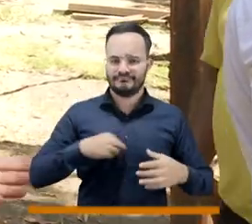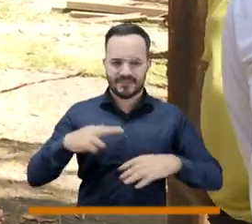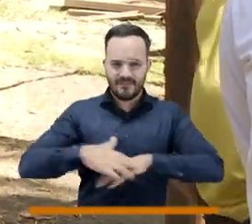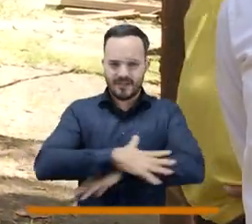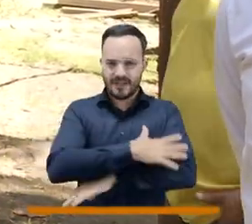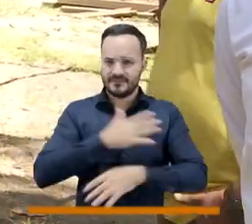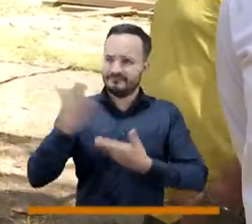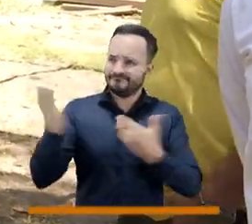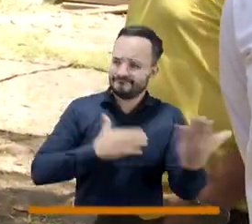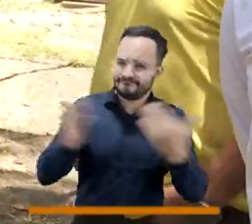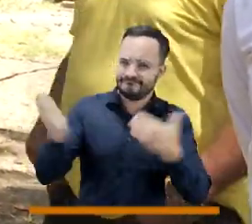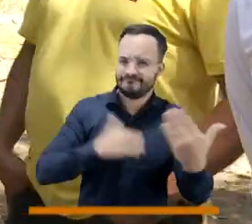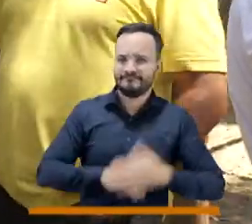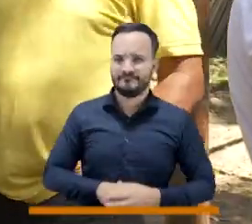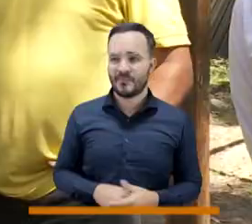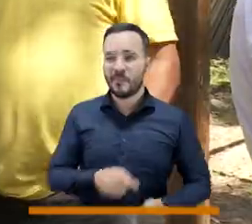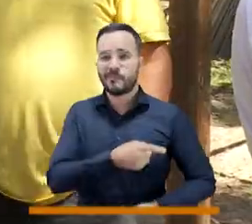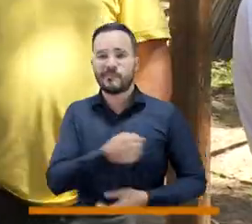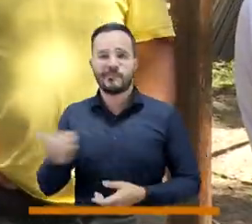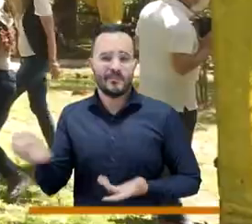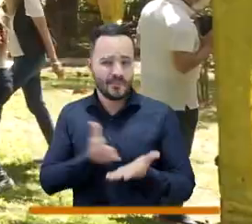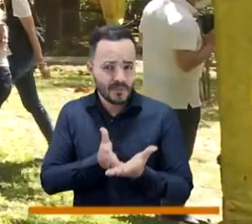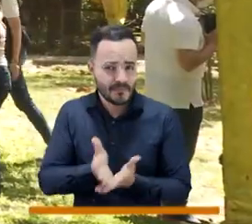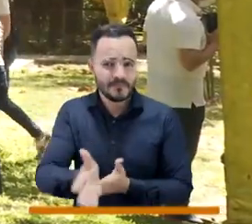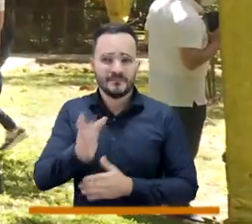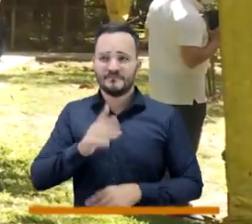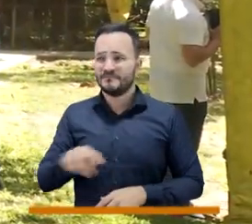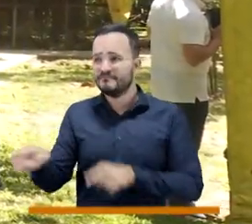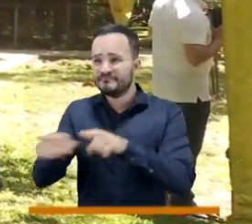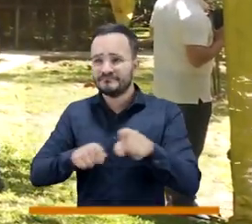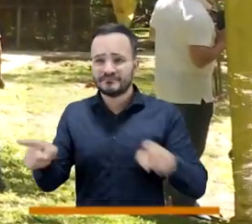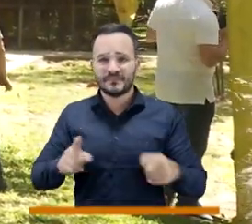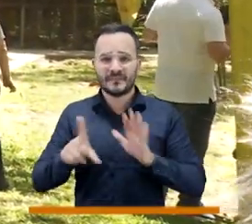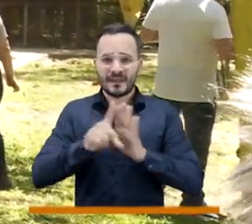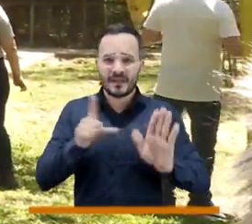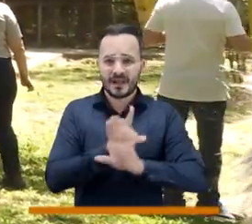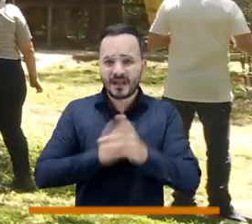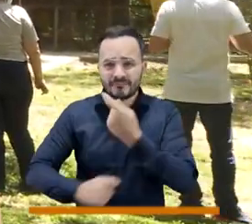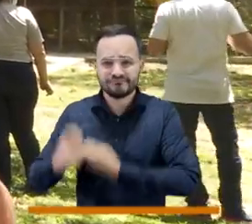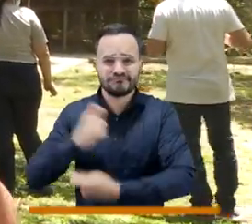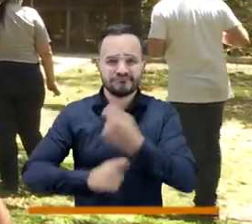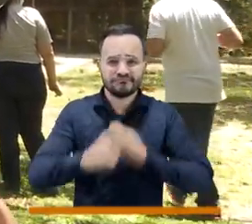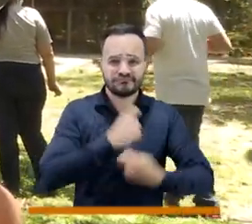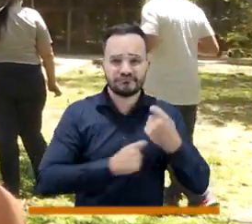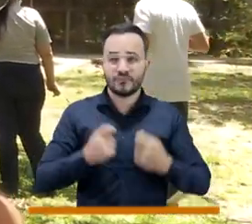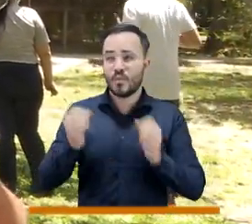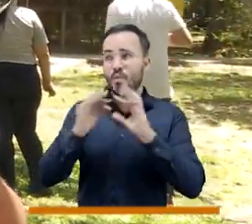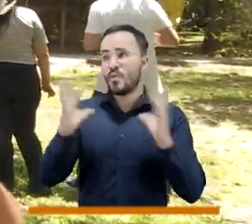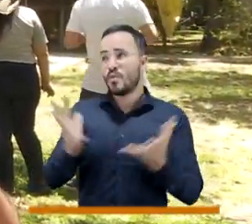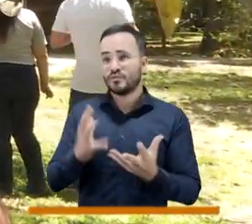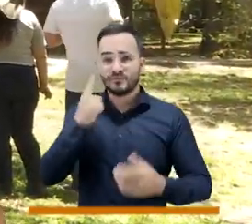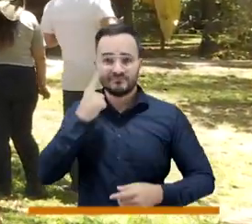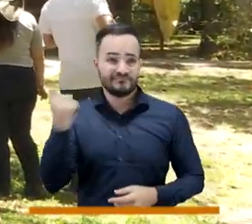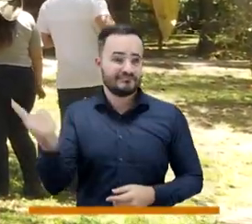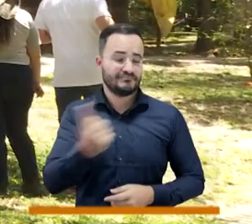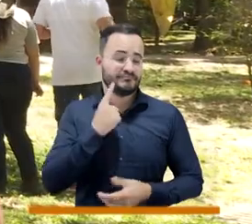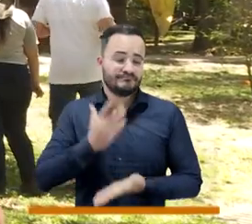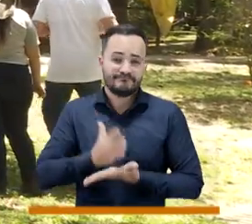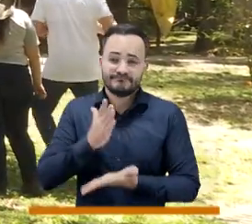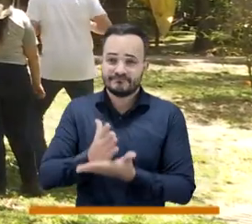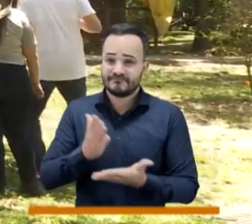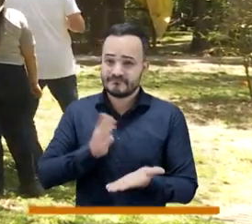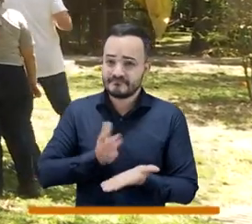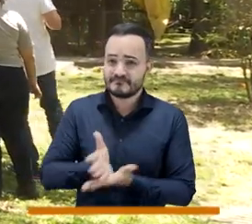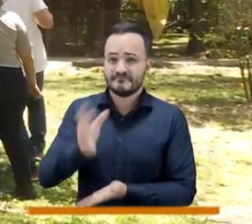Pero lastimosamente el tráfico sigue. Sigue siendo una de las rentas criminales más grandes a nivel mundial. Es